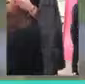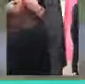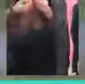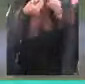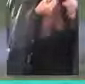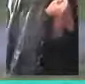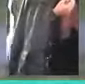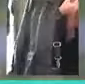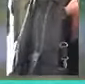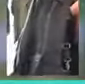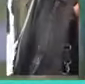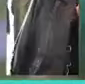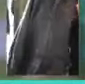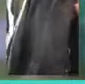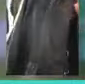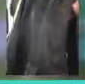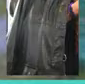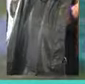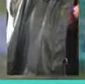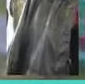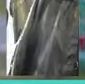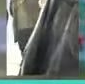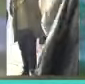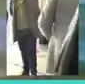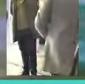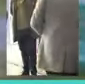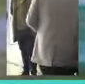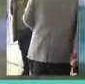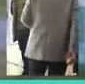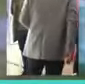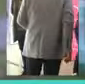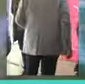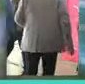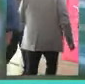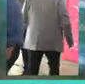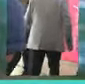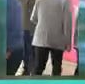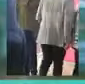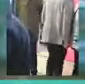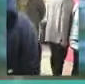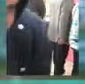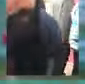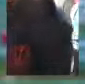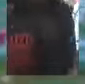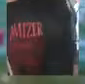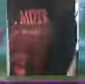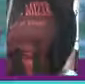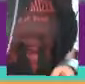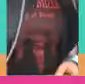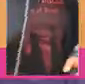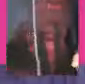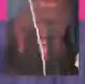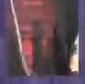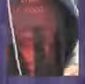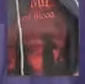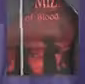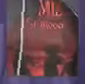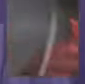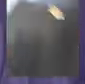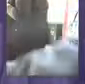Seguimos trabajando por un San Miguel más verde y con más justicia territorial para la sanmiguelina y sanmiguelinos.